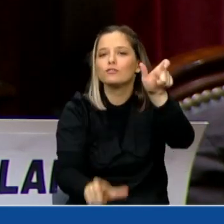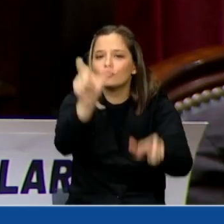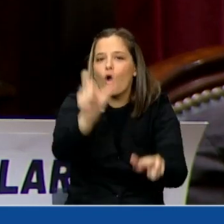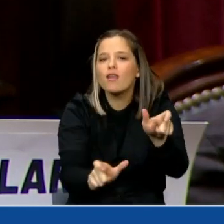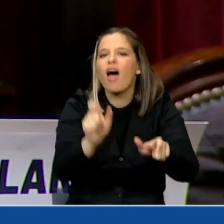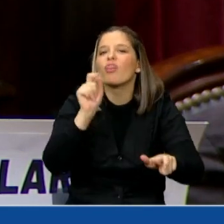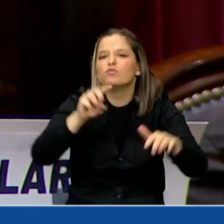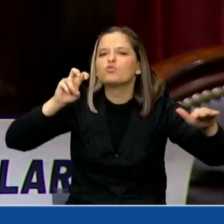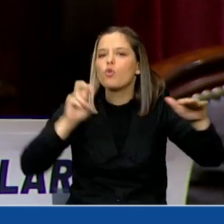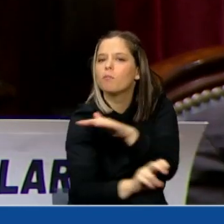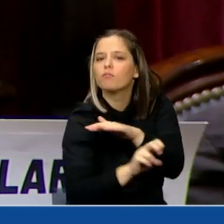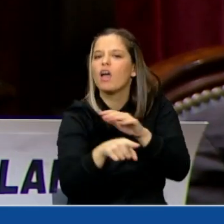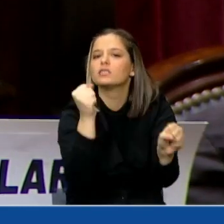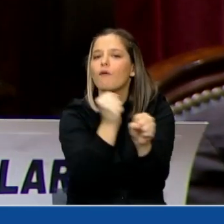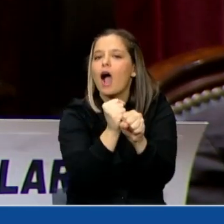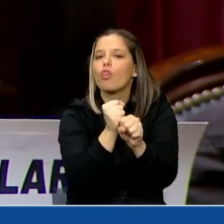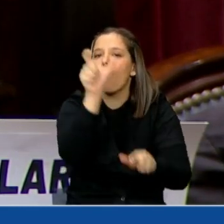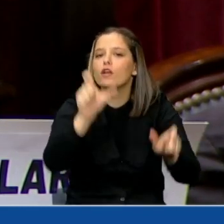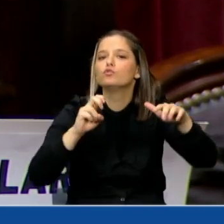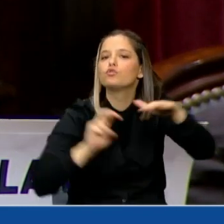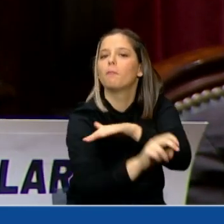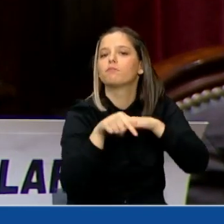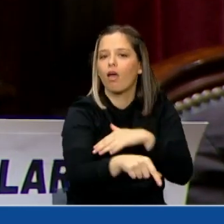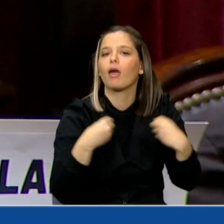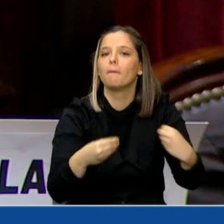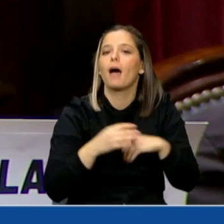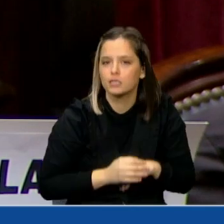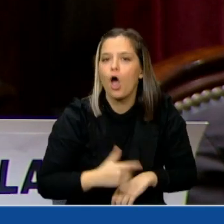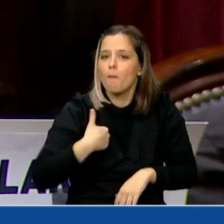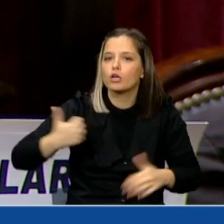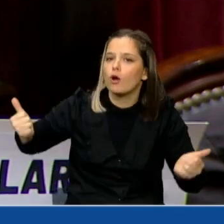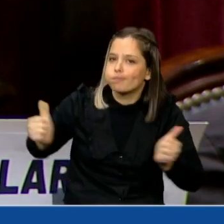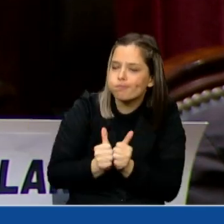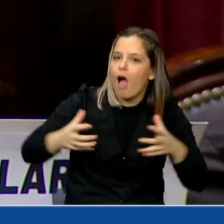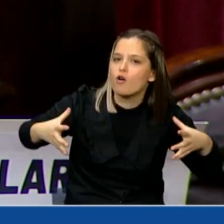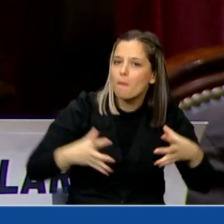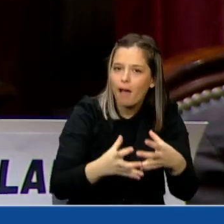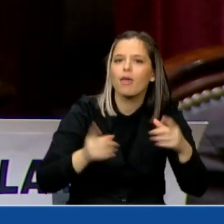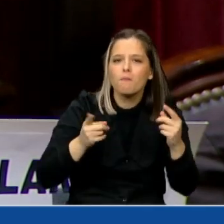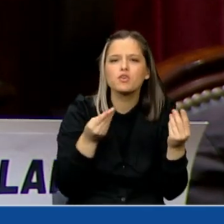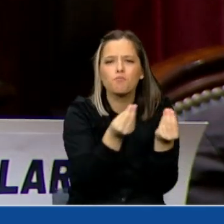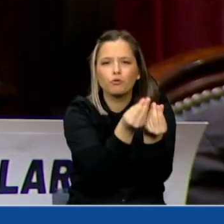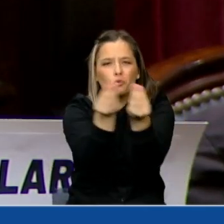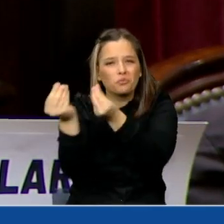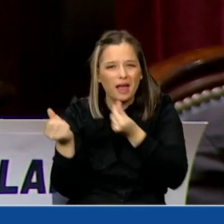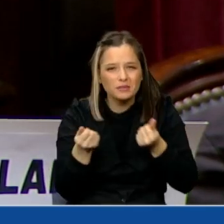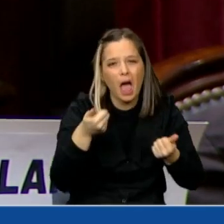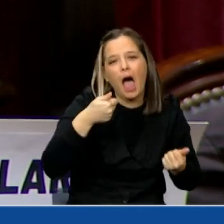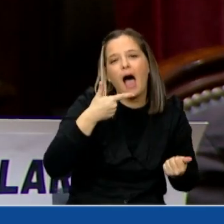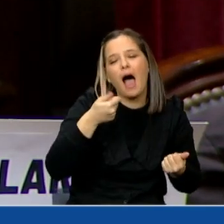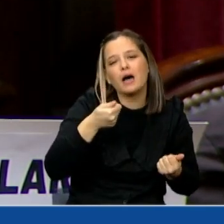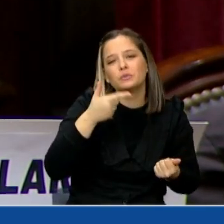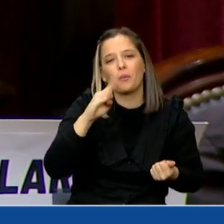Ciudad de Buenos Aires. Con ellos estuve también porque están reclamando para que se retire el asbesto, que es una sustancia